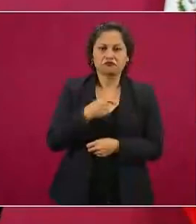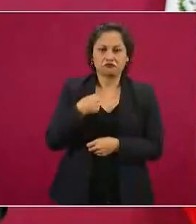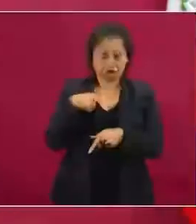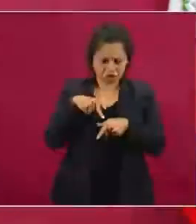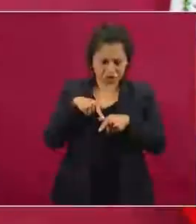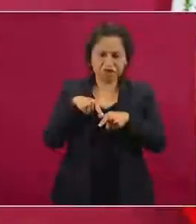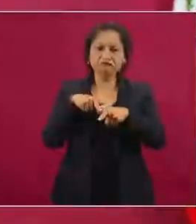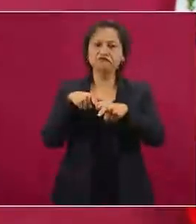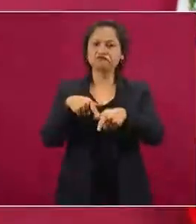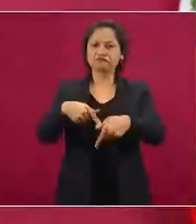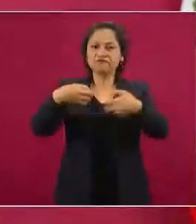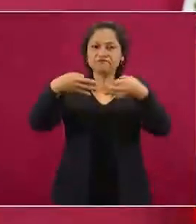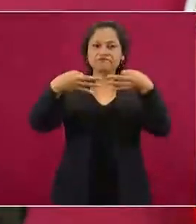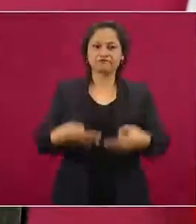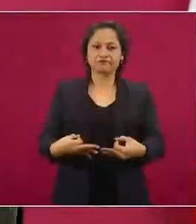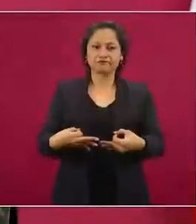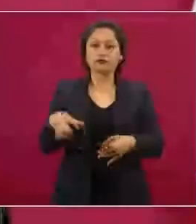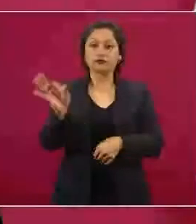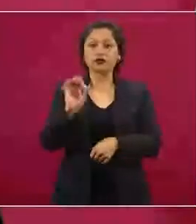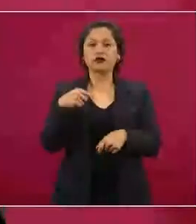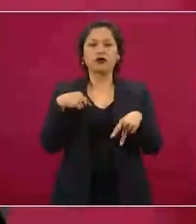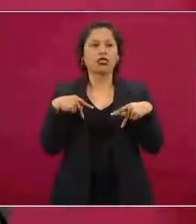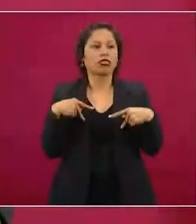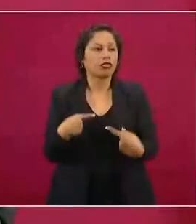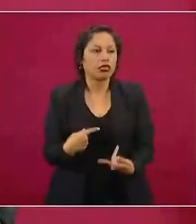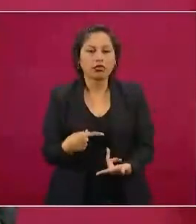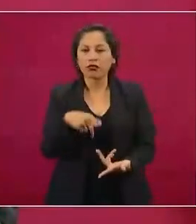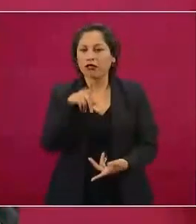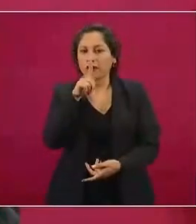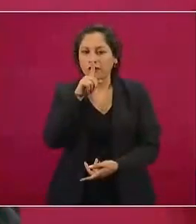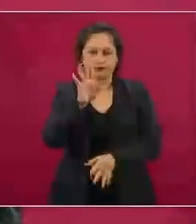Si estuviésemos haciendo algo malo,